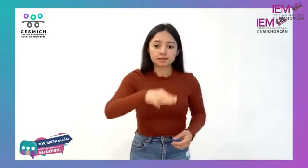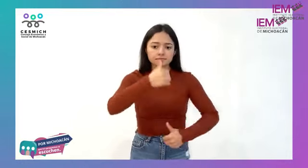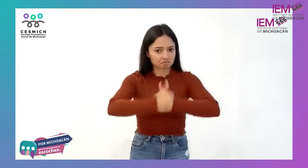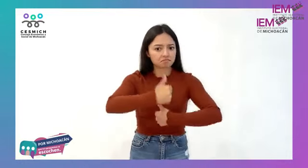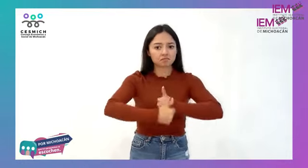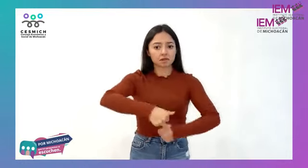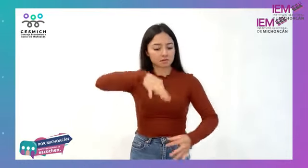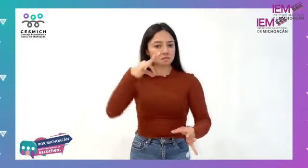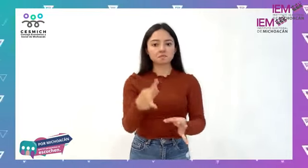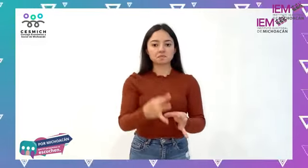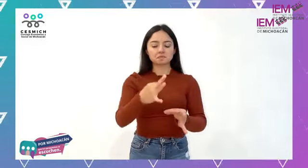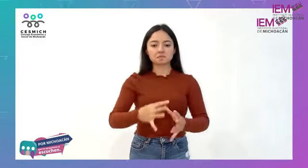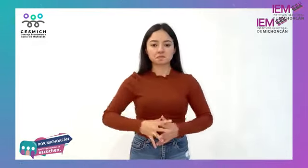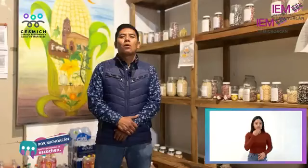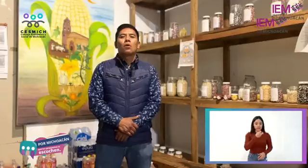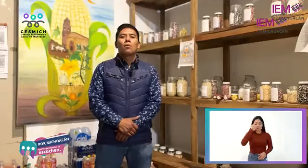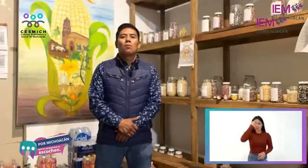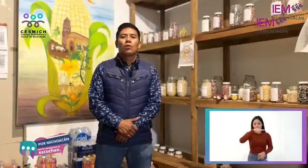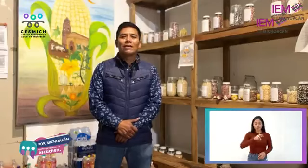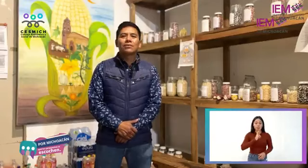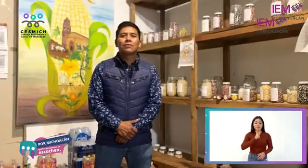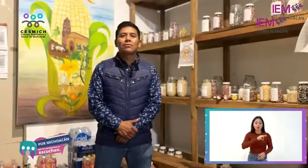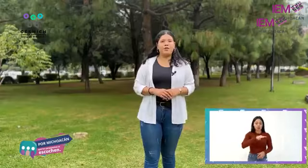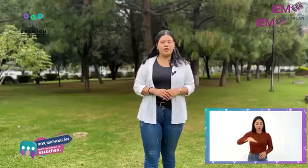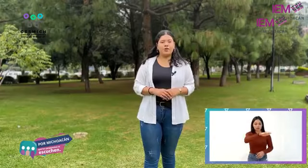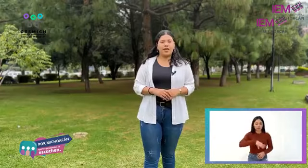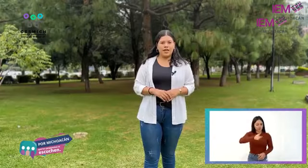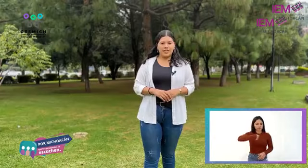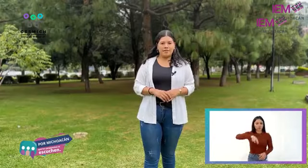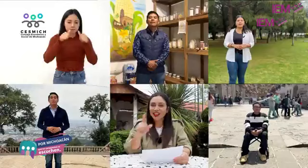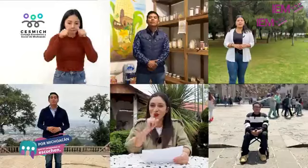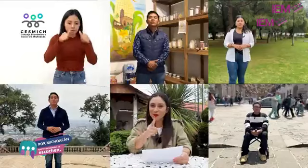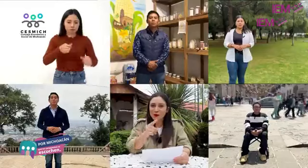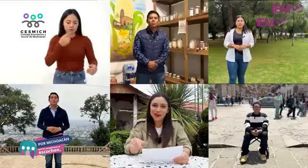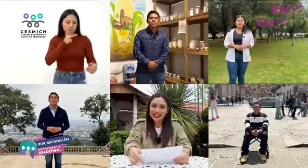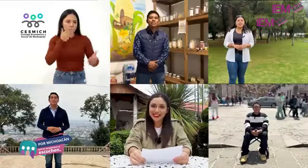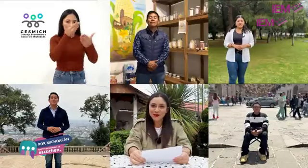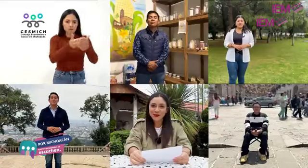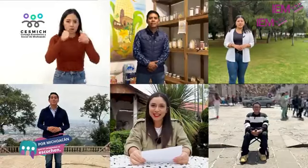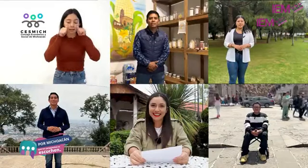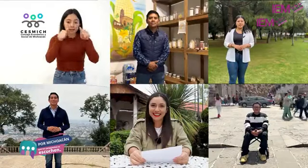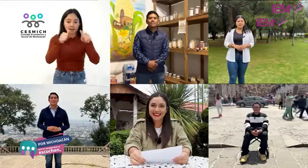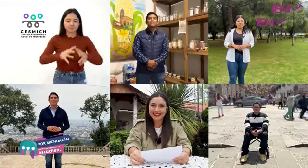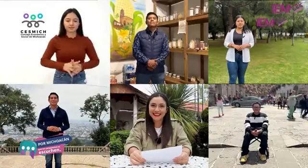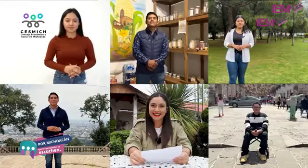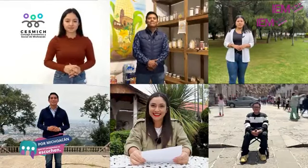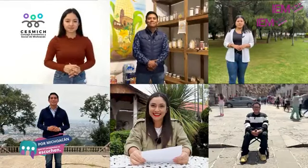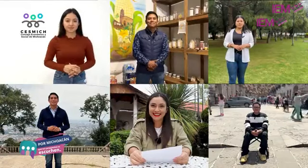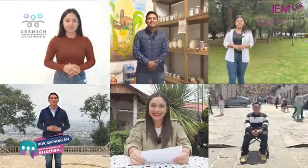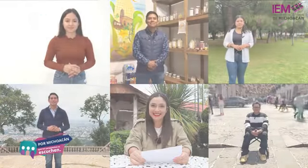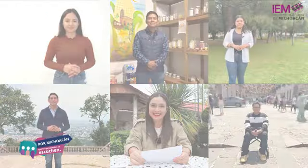democracia participativa y efectiva. Por eso y por Michoacán, que tus propuestas se escuchen.